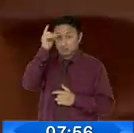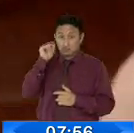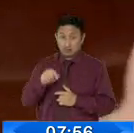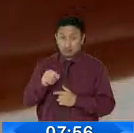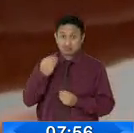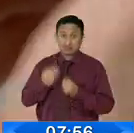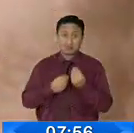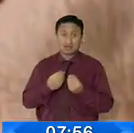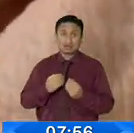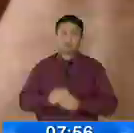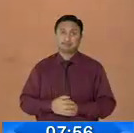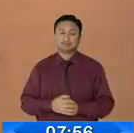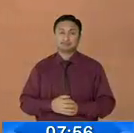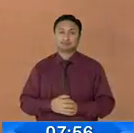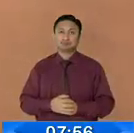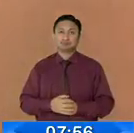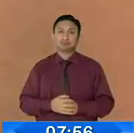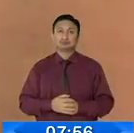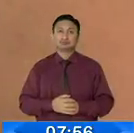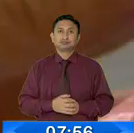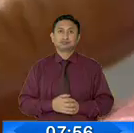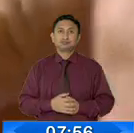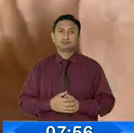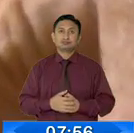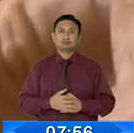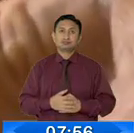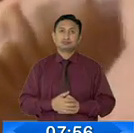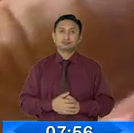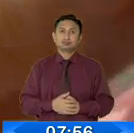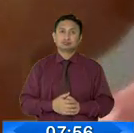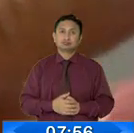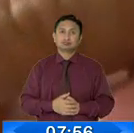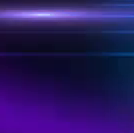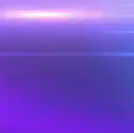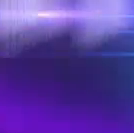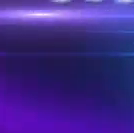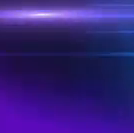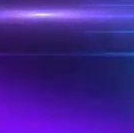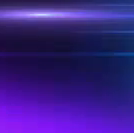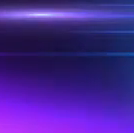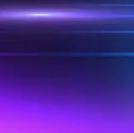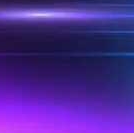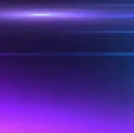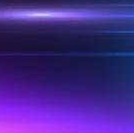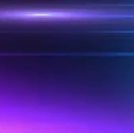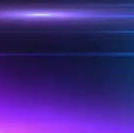esta enfermedad. Informó Valeria Navarro. Cuidado de salud interna.